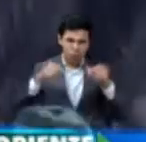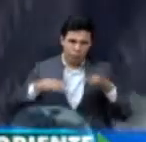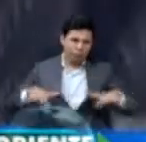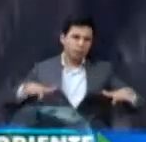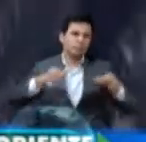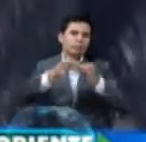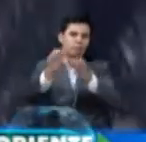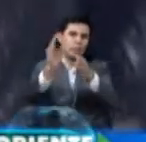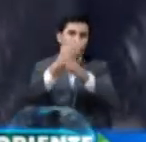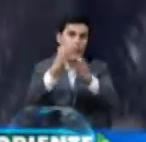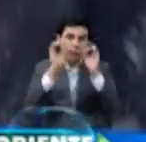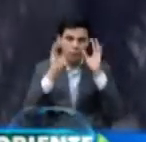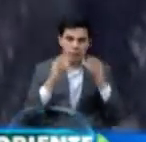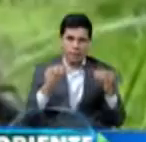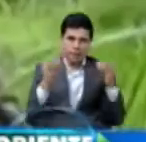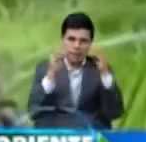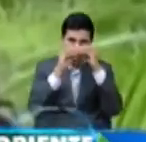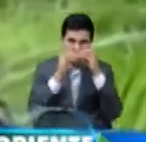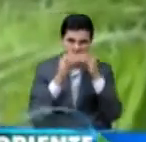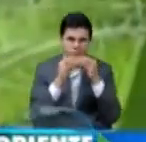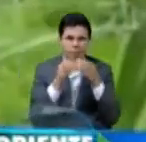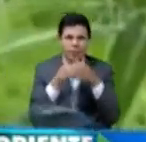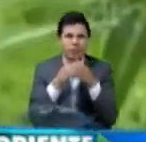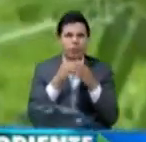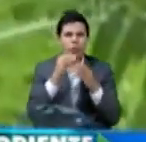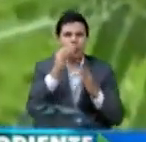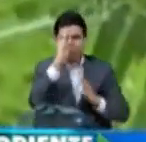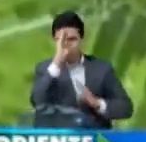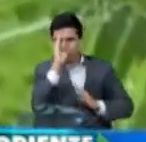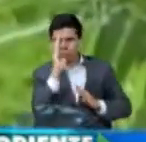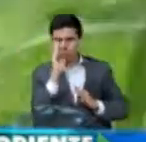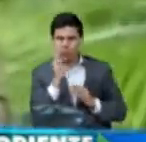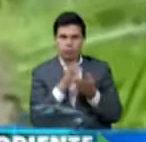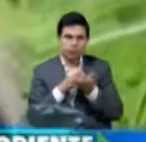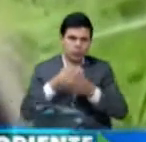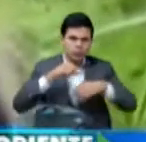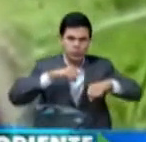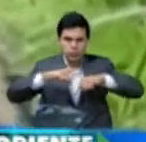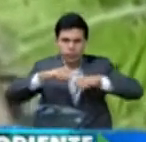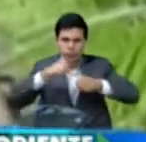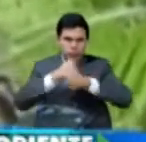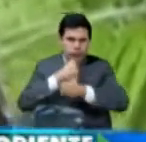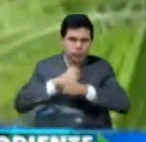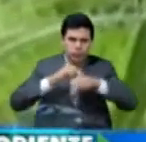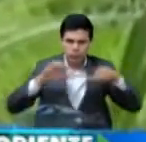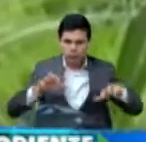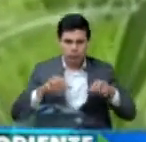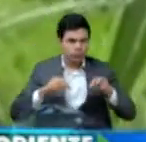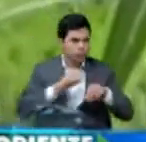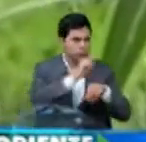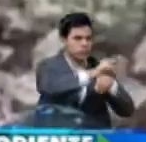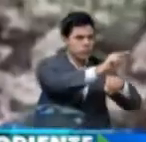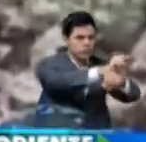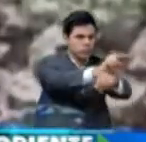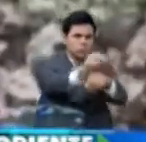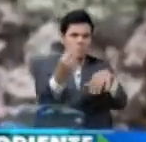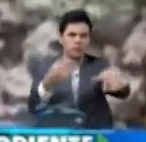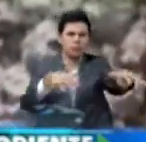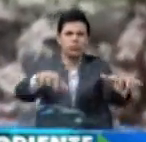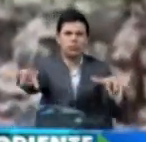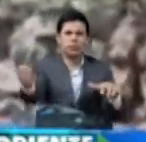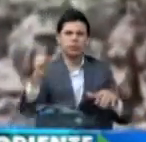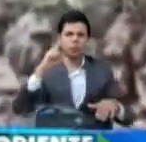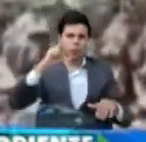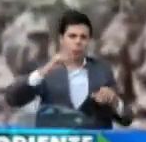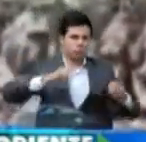departamento. Les cuento como mi dato de cierre que los hombres del Ejército Nacional también seguirán trabajando en distintos perímetros del área metropolitana